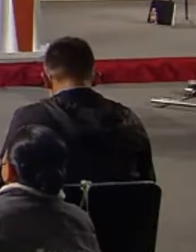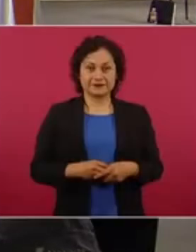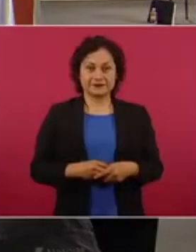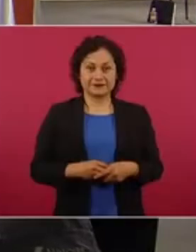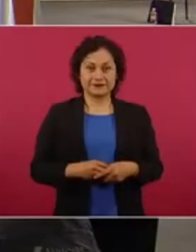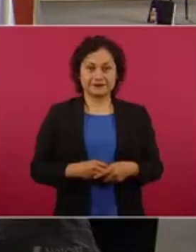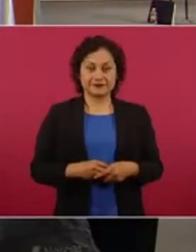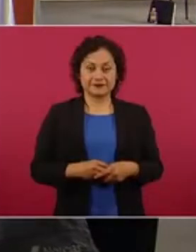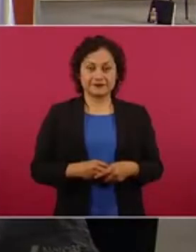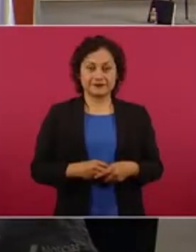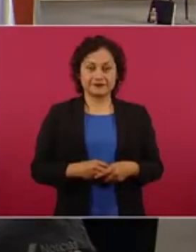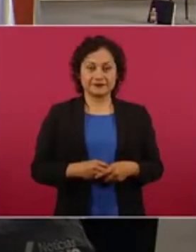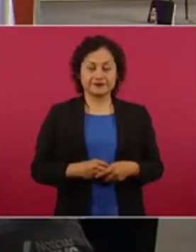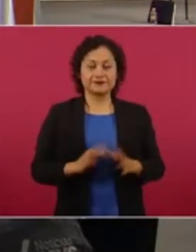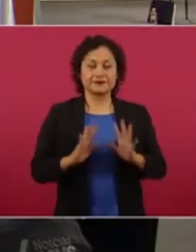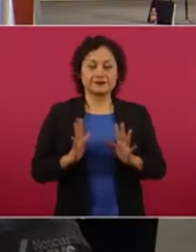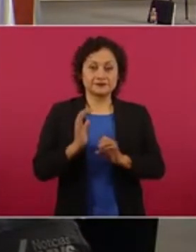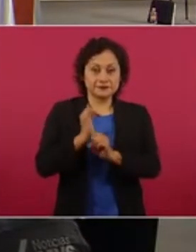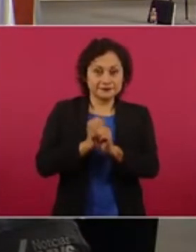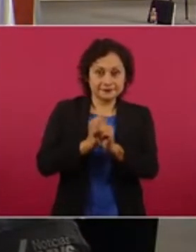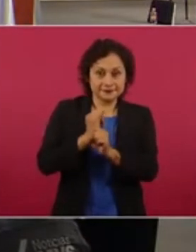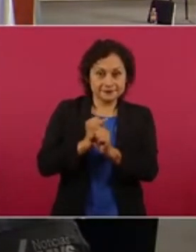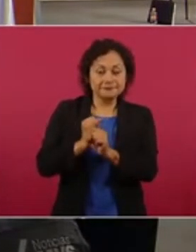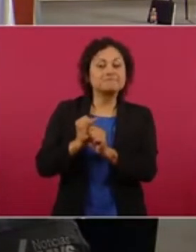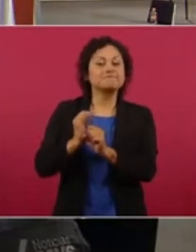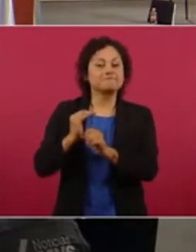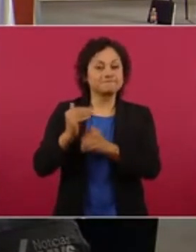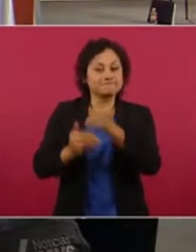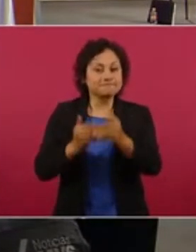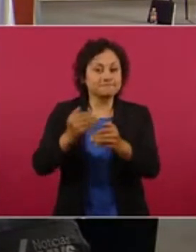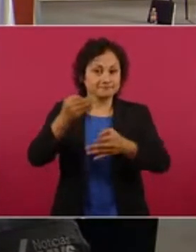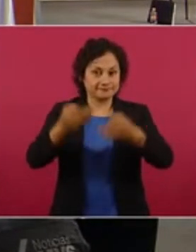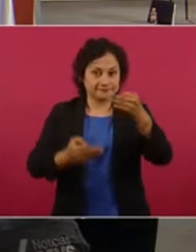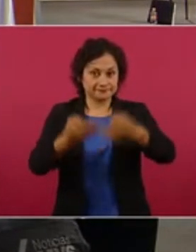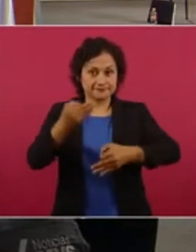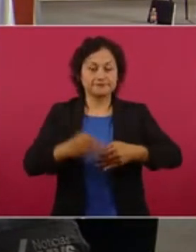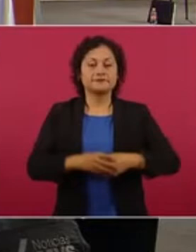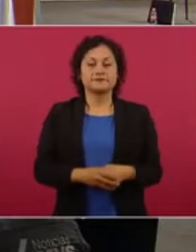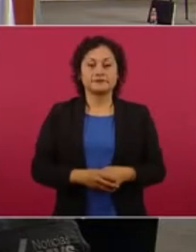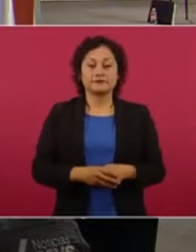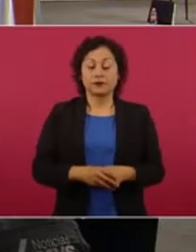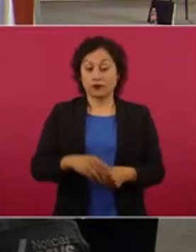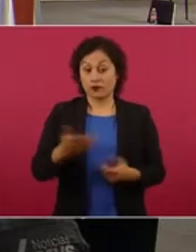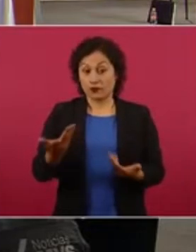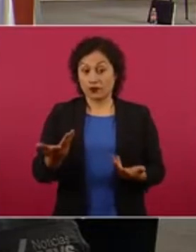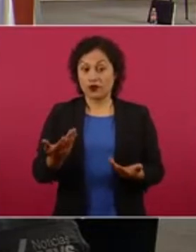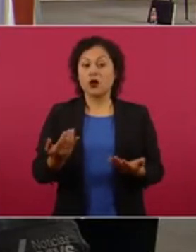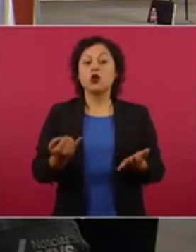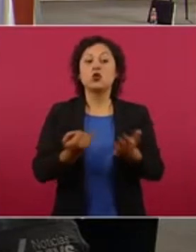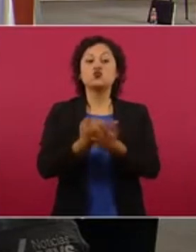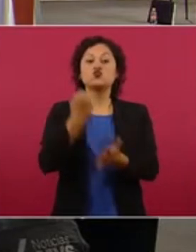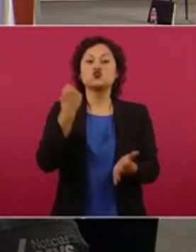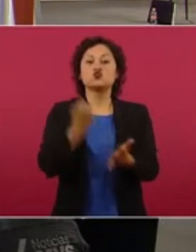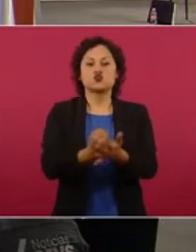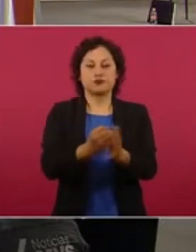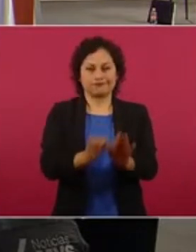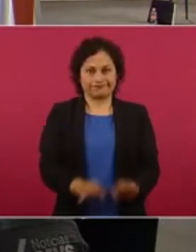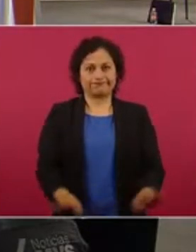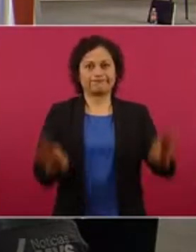vinculación a proceso penal. Siguiente. Como sentencias relevantes, porque en esta